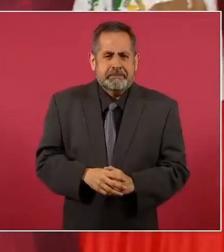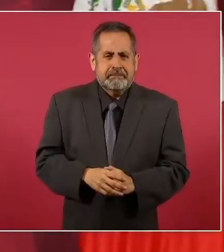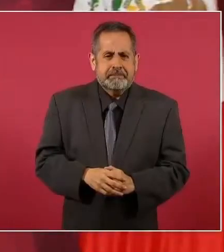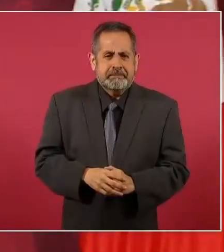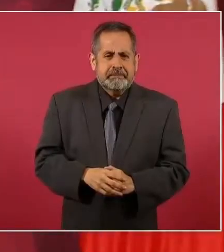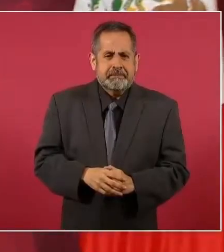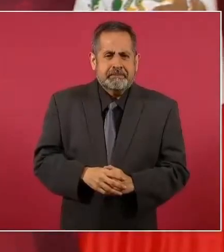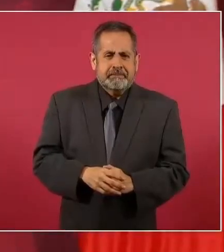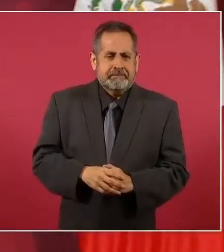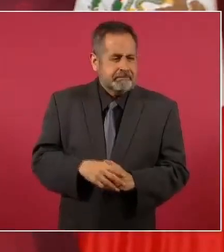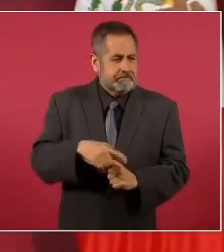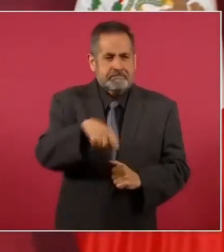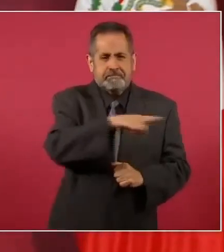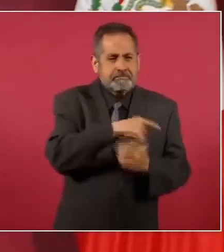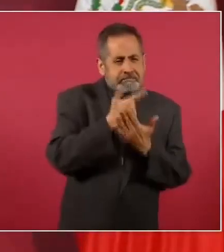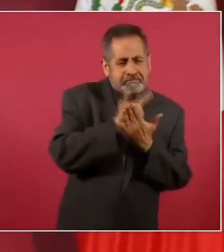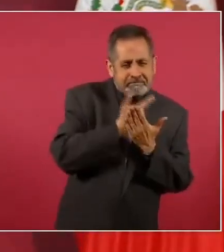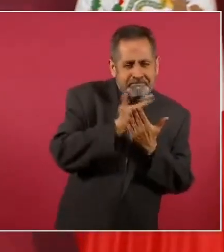no cuentan bien,